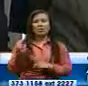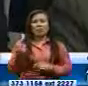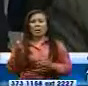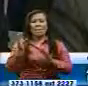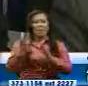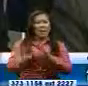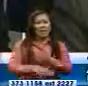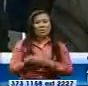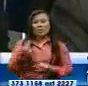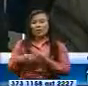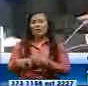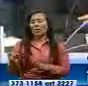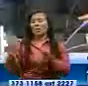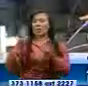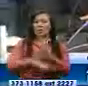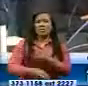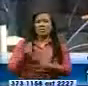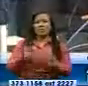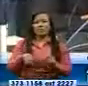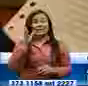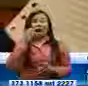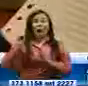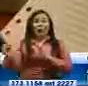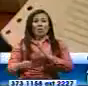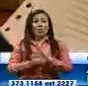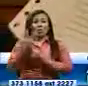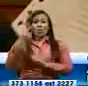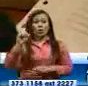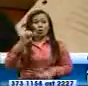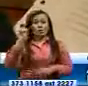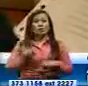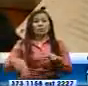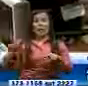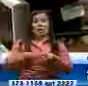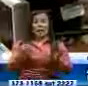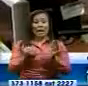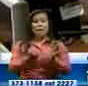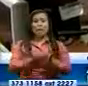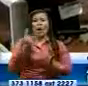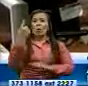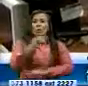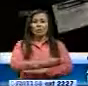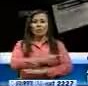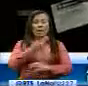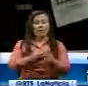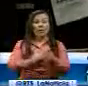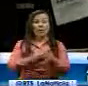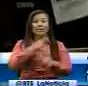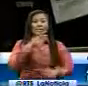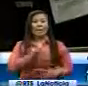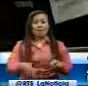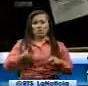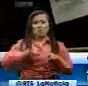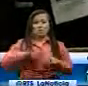producción menos de inversión creen que el aumento de dos puntos al iva y el descuento de un día de sueldo para quienes queden más de mil